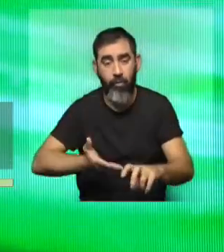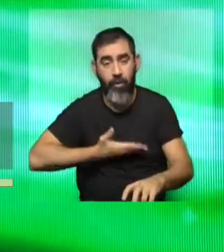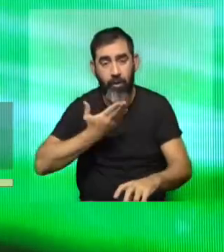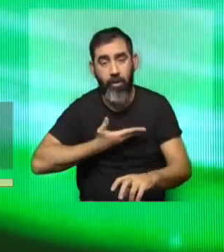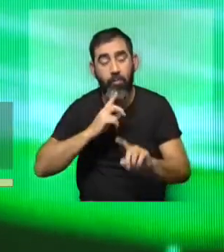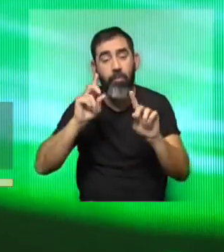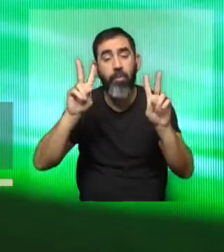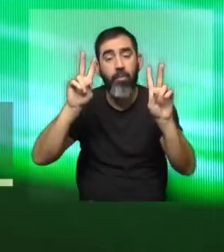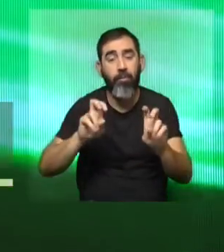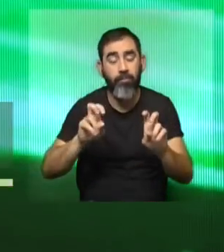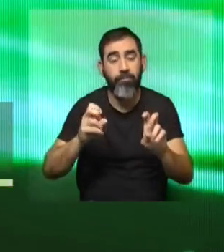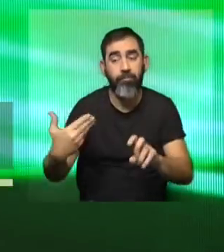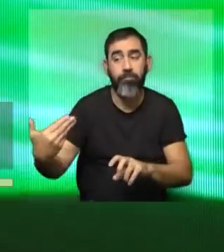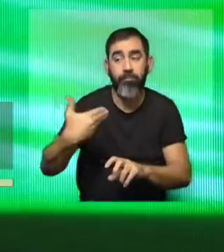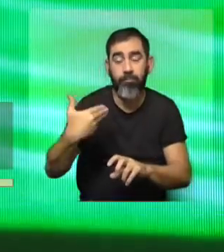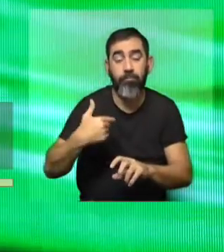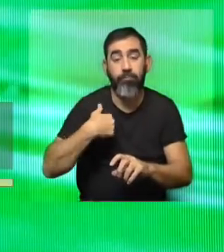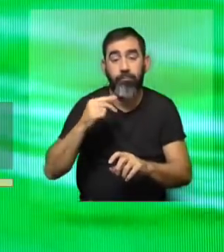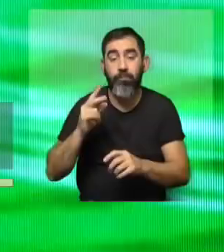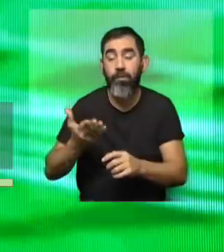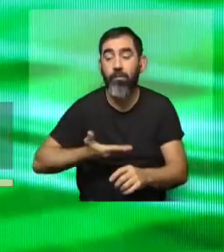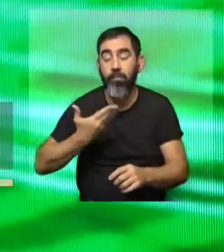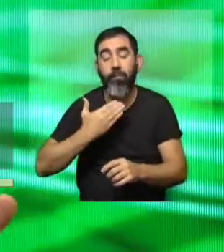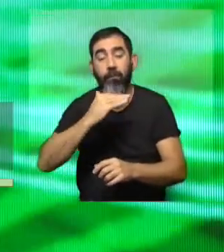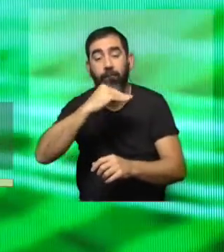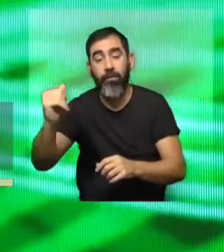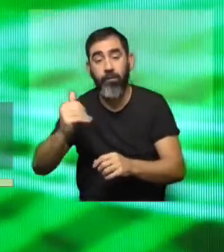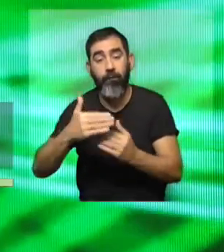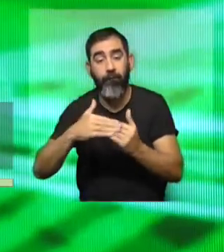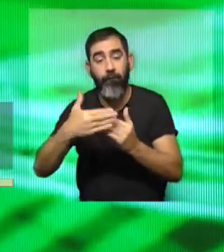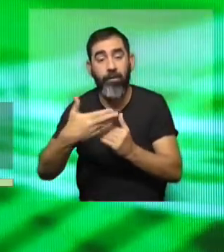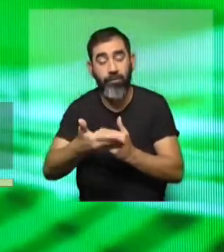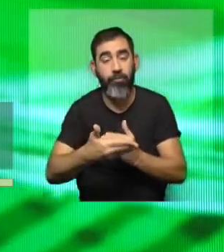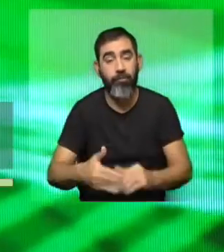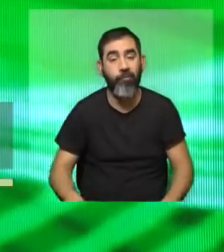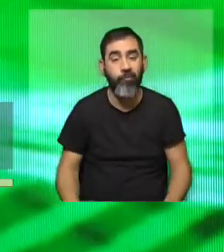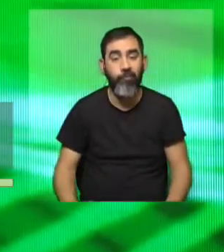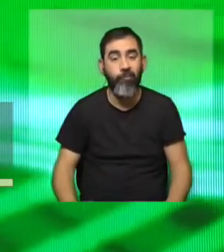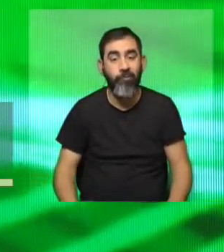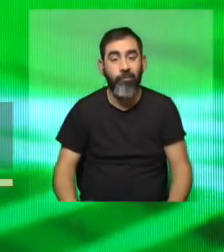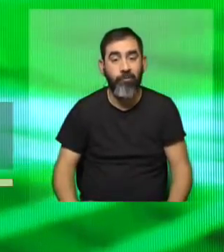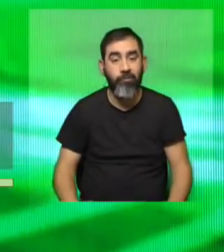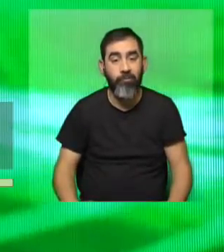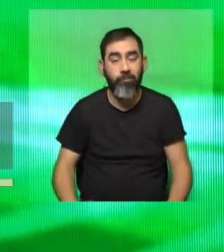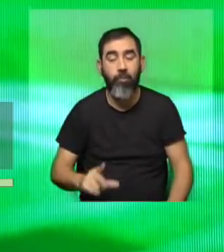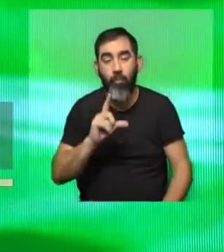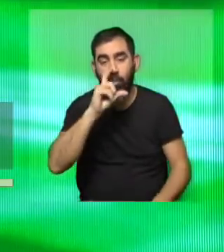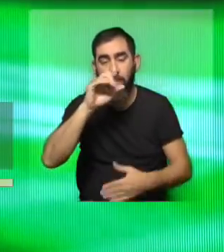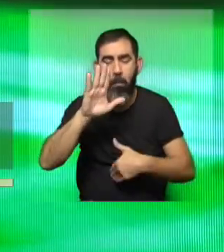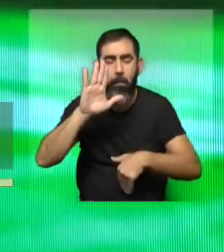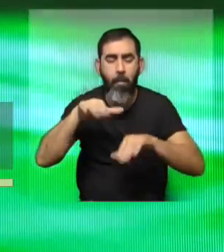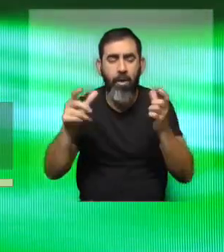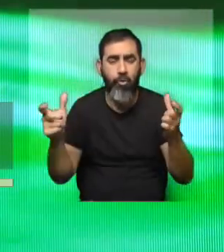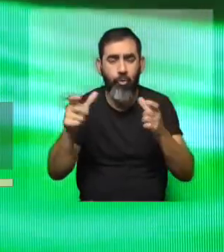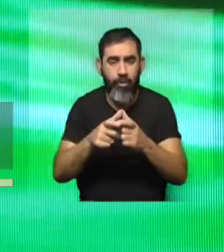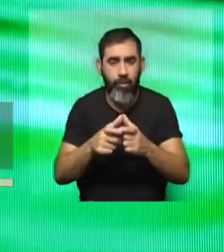un tema de demanda no este yo voy a donde los vecinos me llaman y por un tema de densidad de población Obviamente que montevideos son la mayoría de